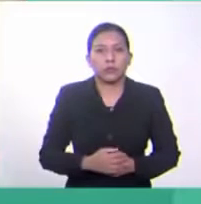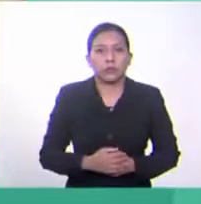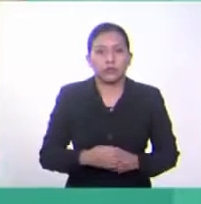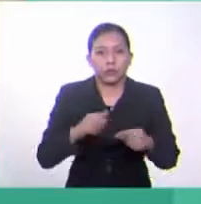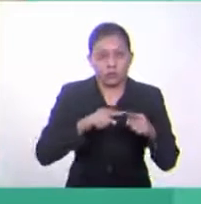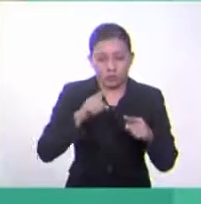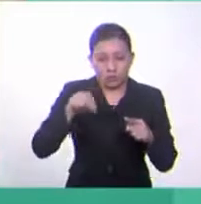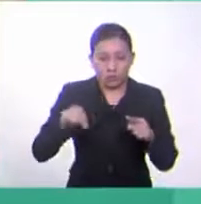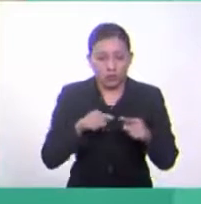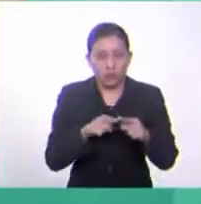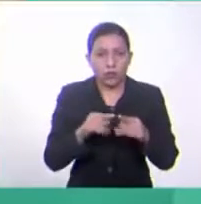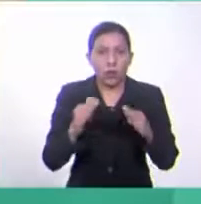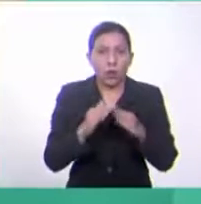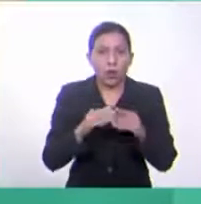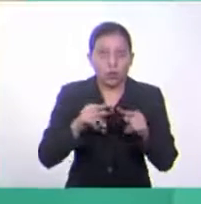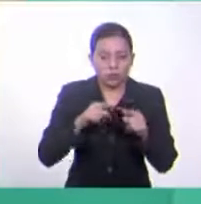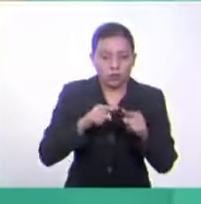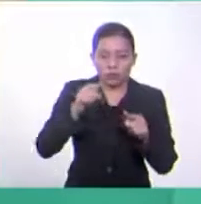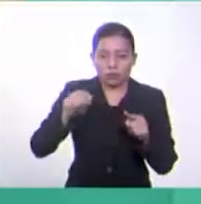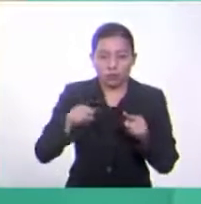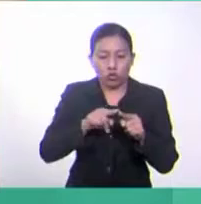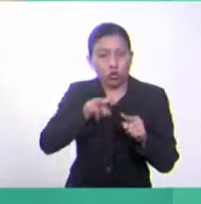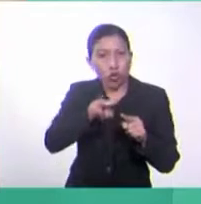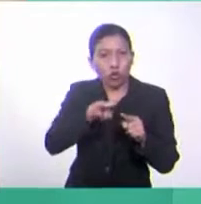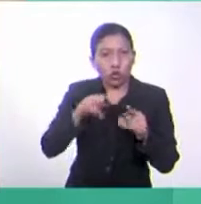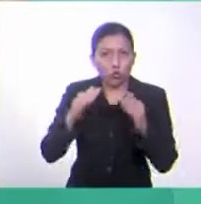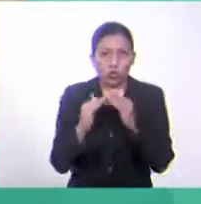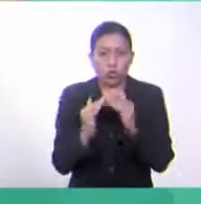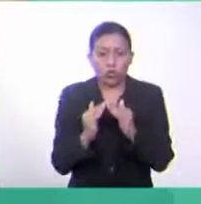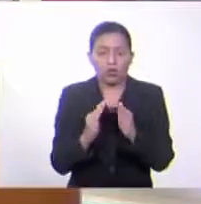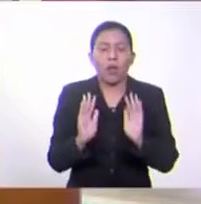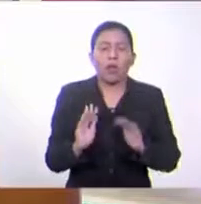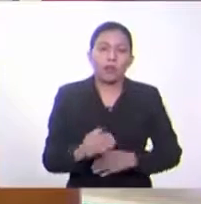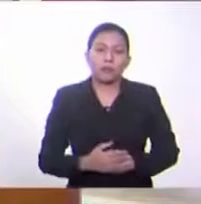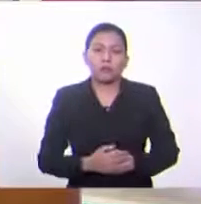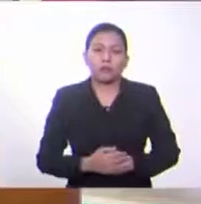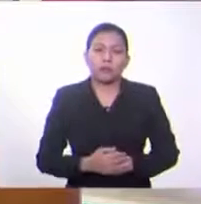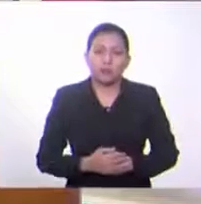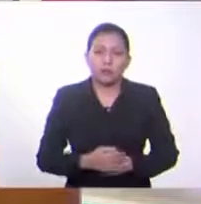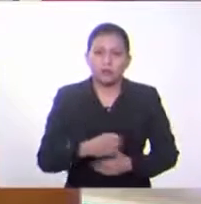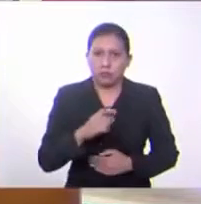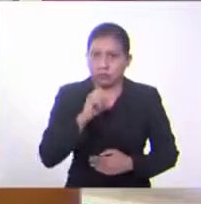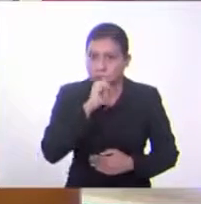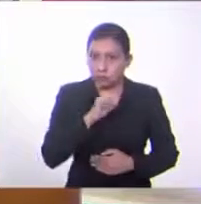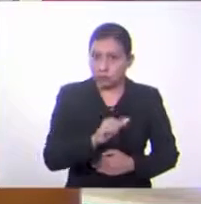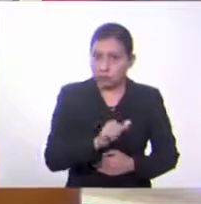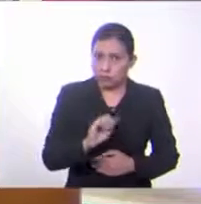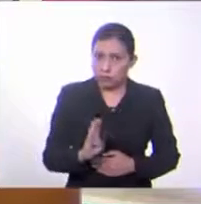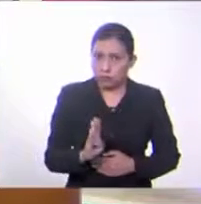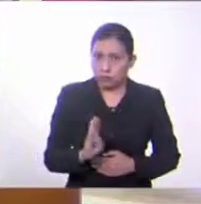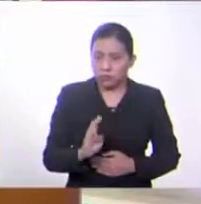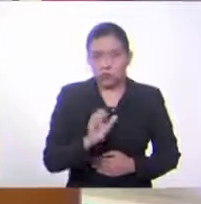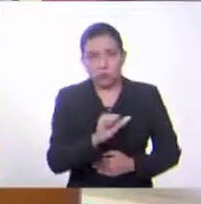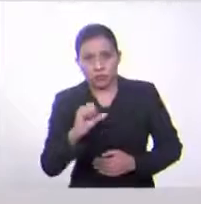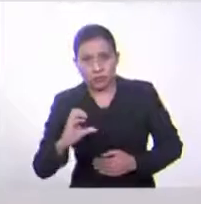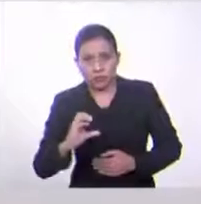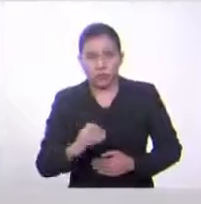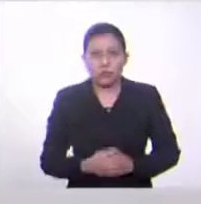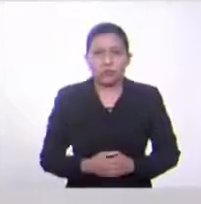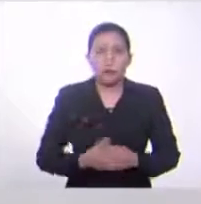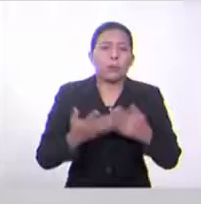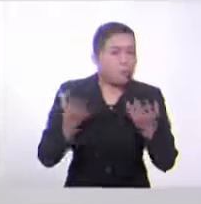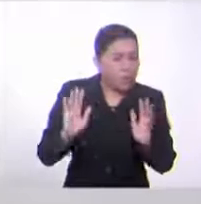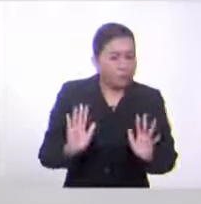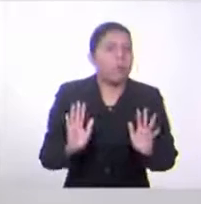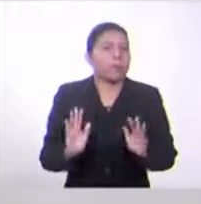iguales. Y justamente nos dice que los lados iguales son AB y AC. Sí, por eso